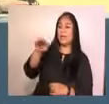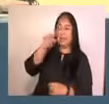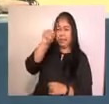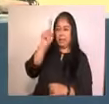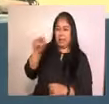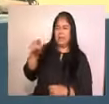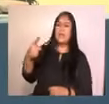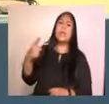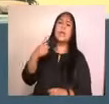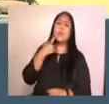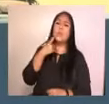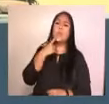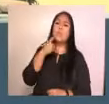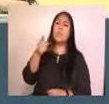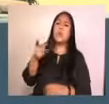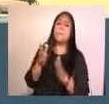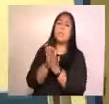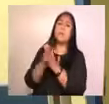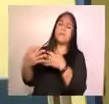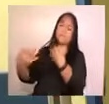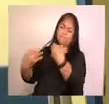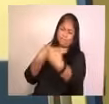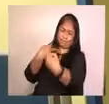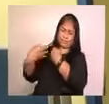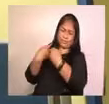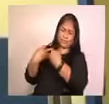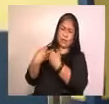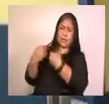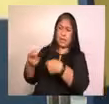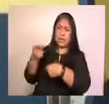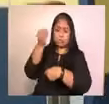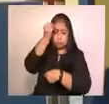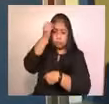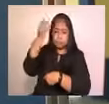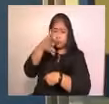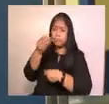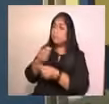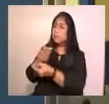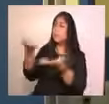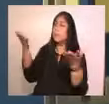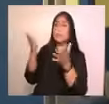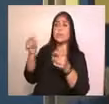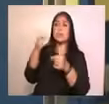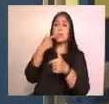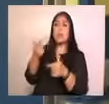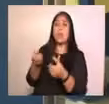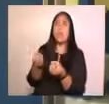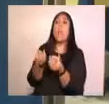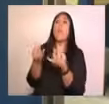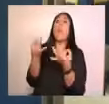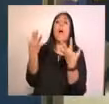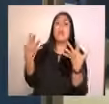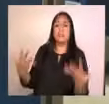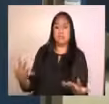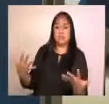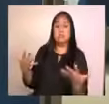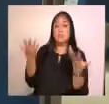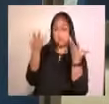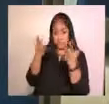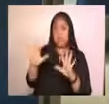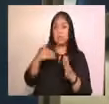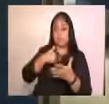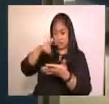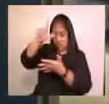En las autoridades, si me pueden explicar la capacidad que tiene esta cárcel, la capacidad, ¿cuántos ya tienen el